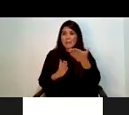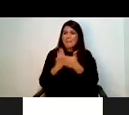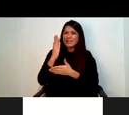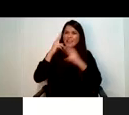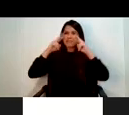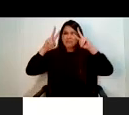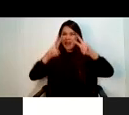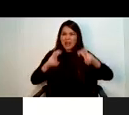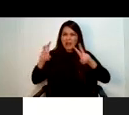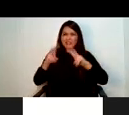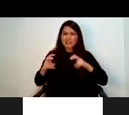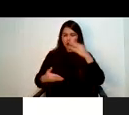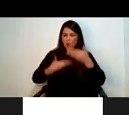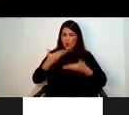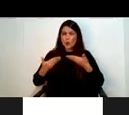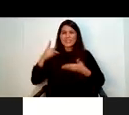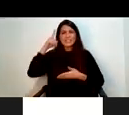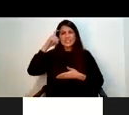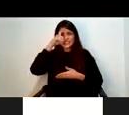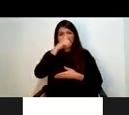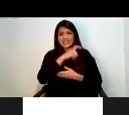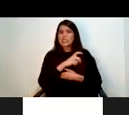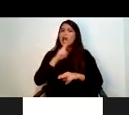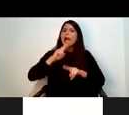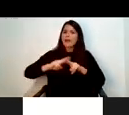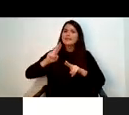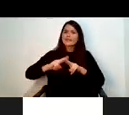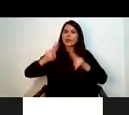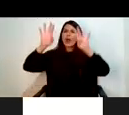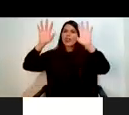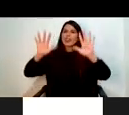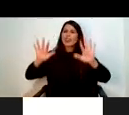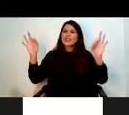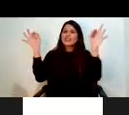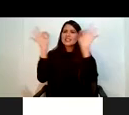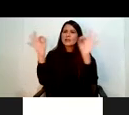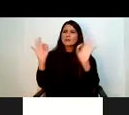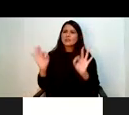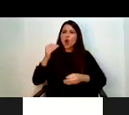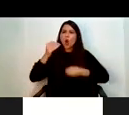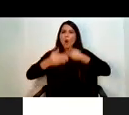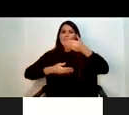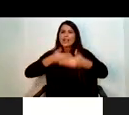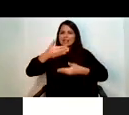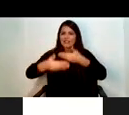analizar una conducta problemática es realizar una descripción operacional u